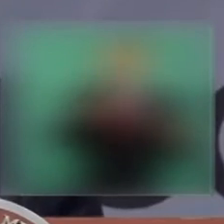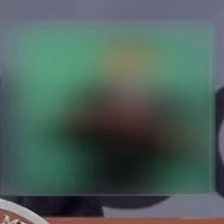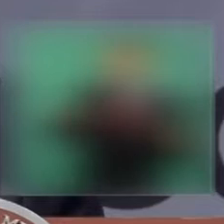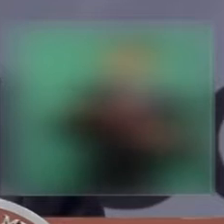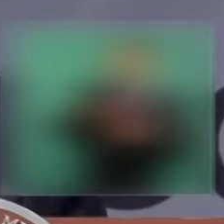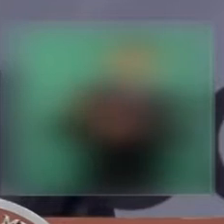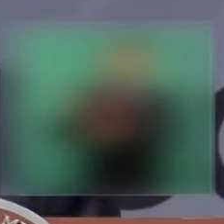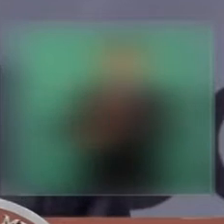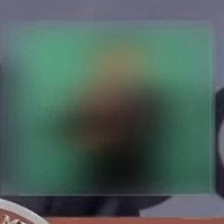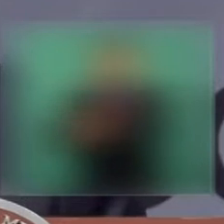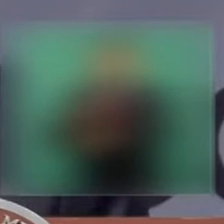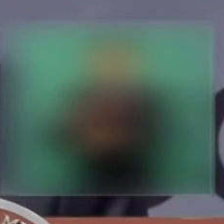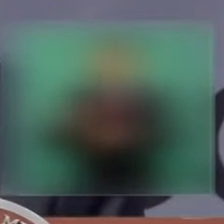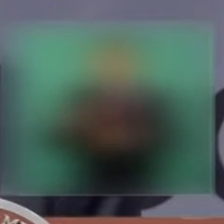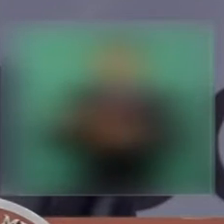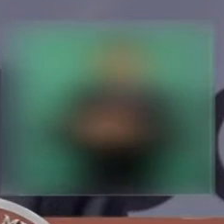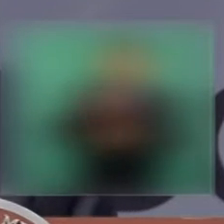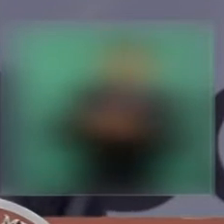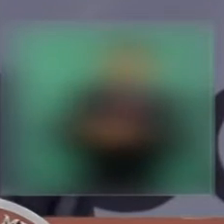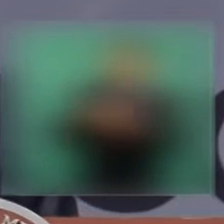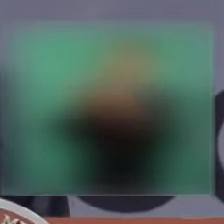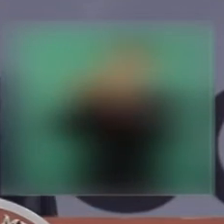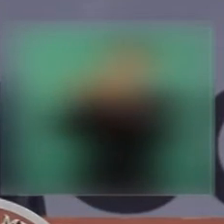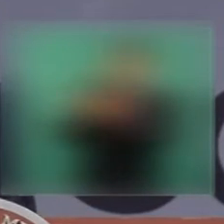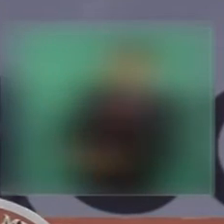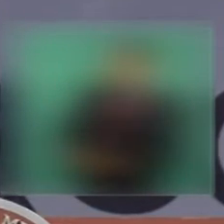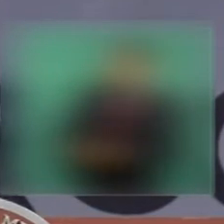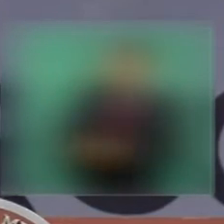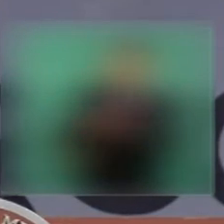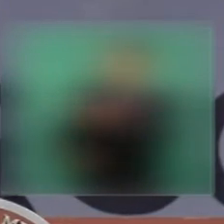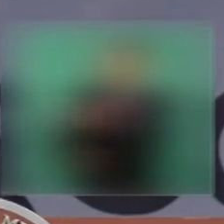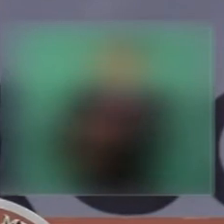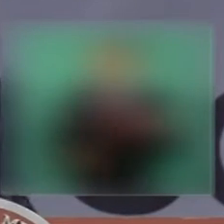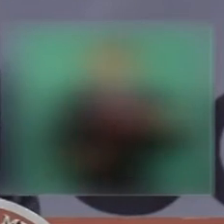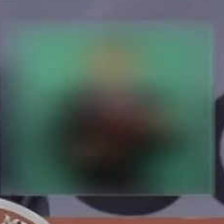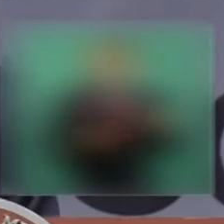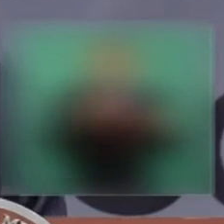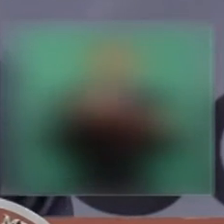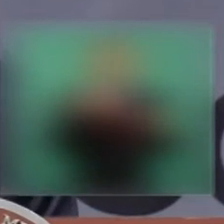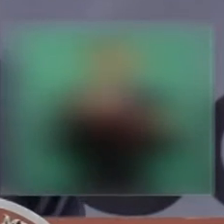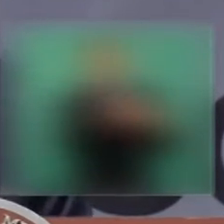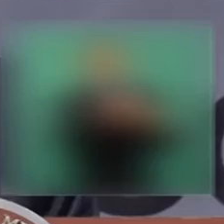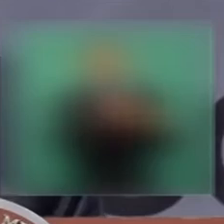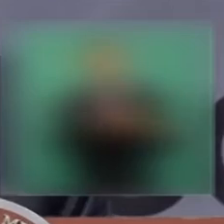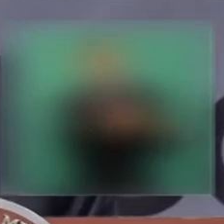con austeridad y autoridad moral. Con información de Altagracia Corona, Ahora Noticias.